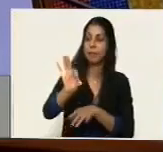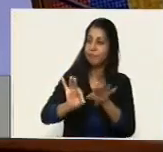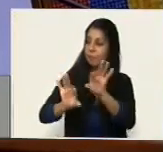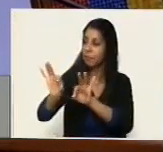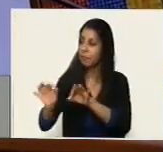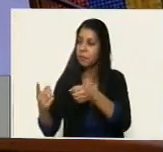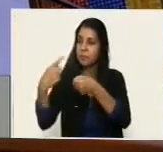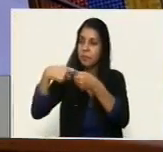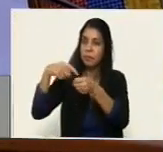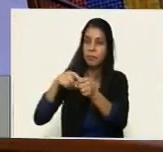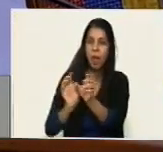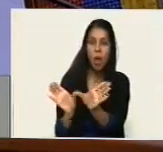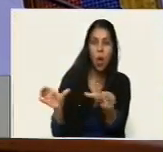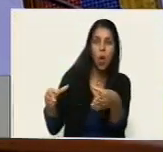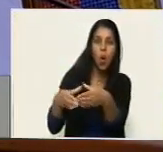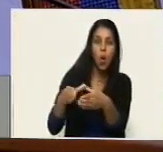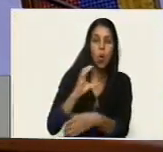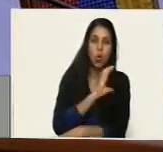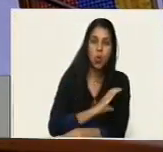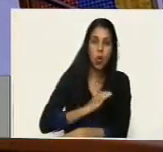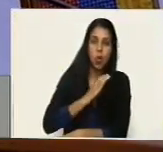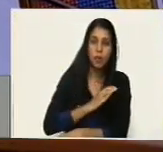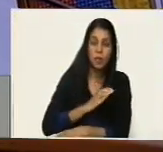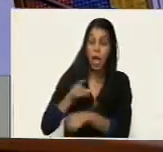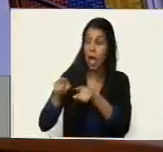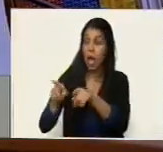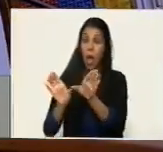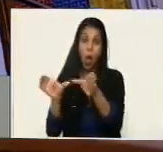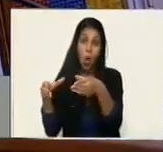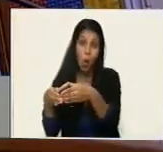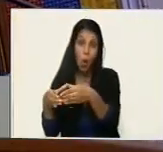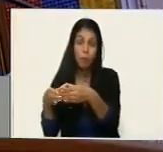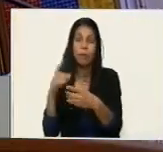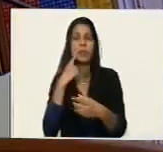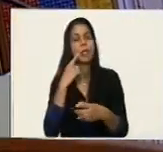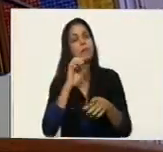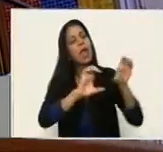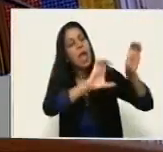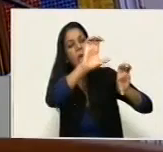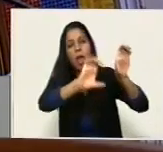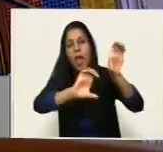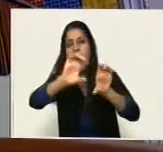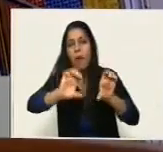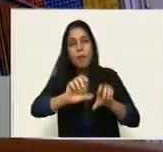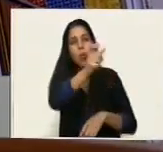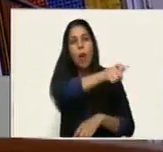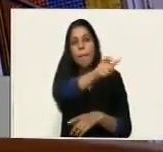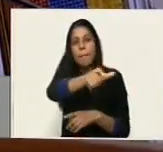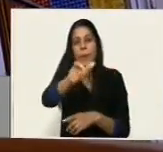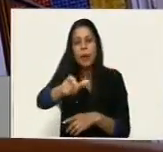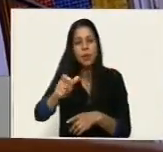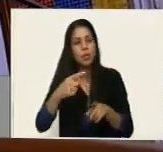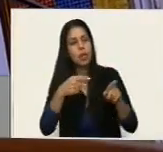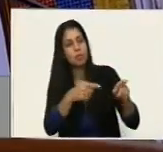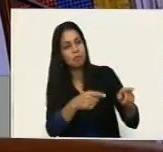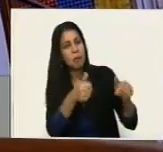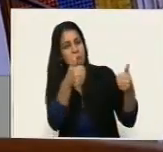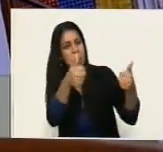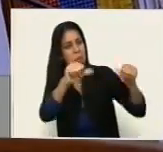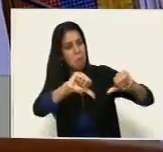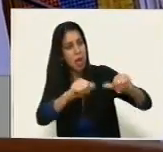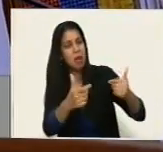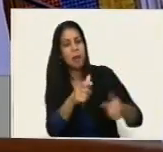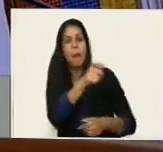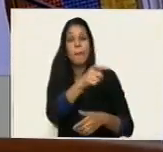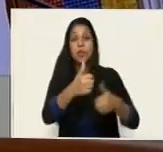de Méritos y Credenciales encargado de verificar y evaluar las credenciales y los requisitos de idoneidad de los candidatos